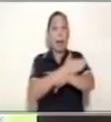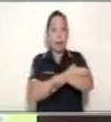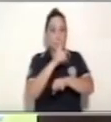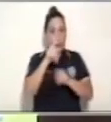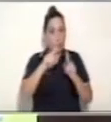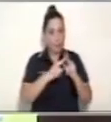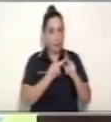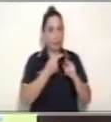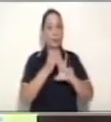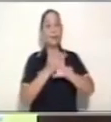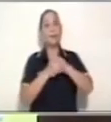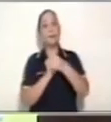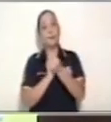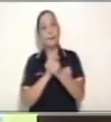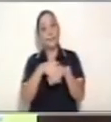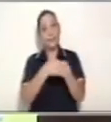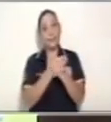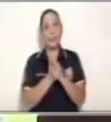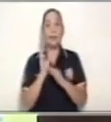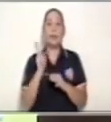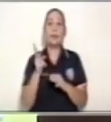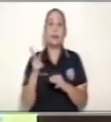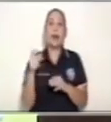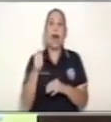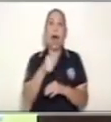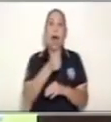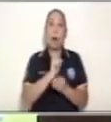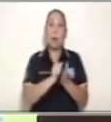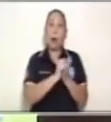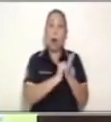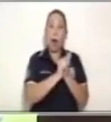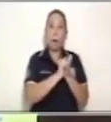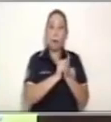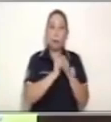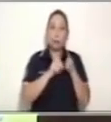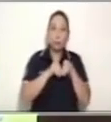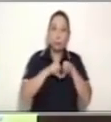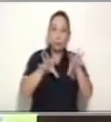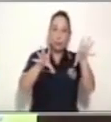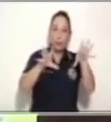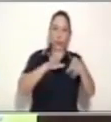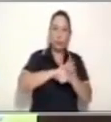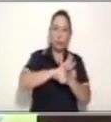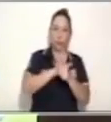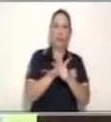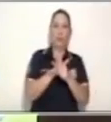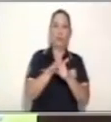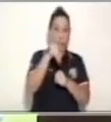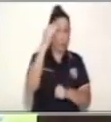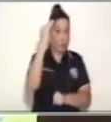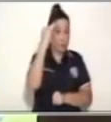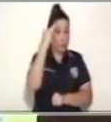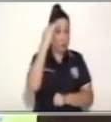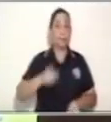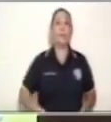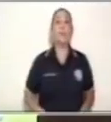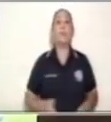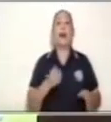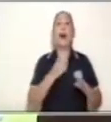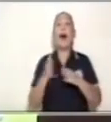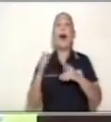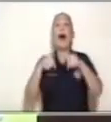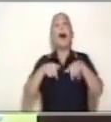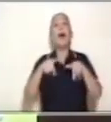lavarte constantemente las manos con abundante agua y jabón y así evitar la propagación del COVID-19. Entonces, antes